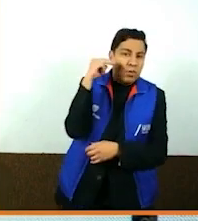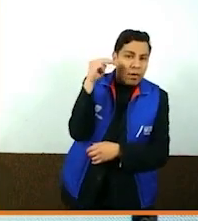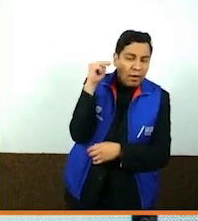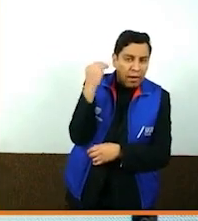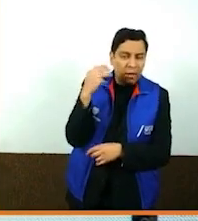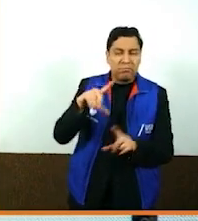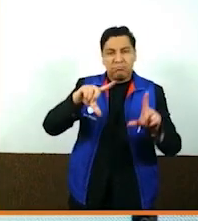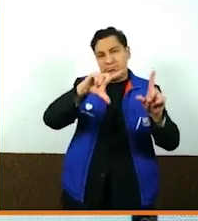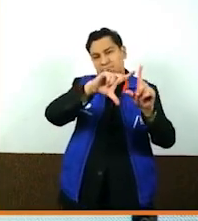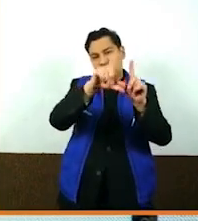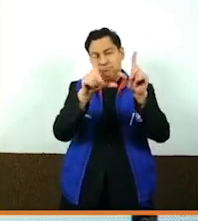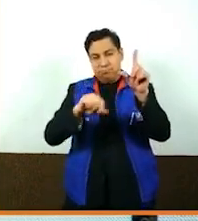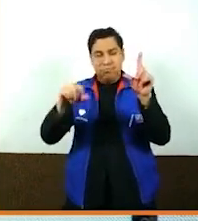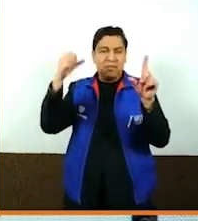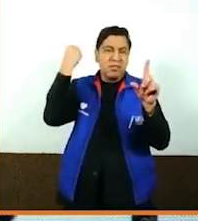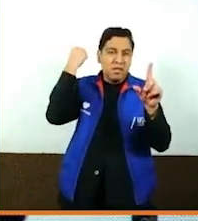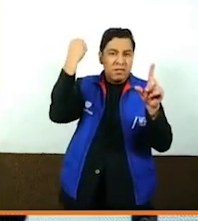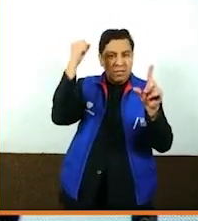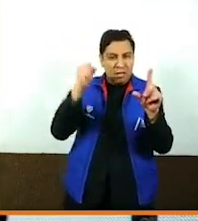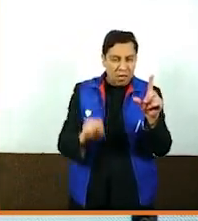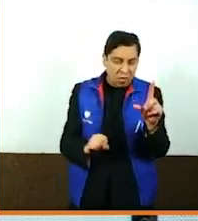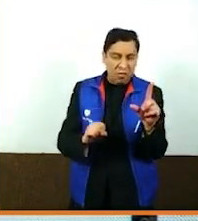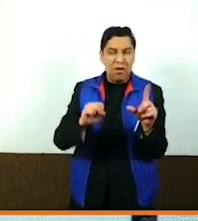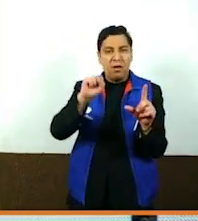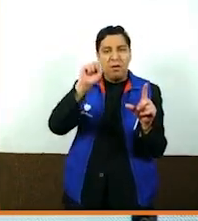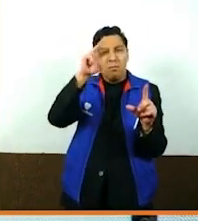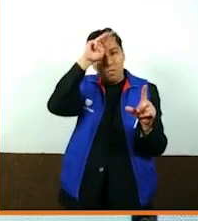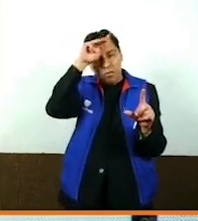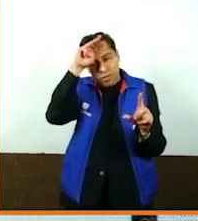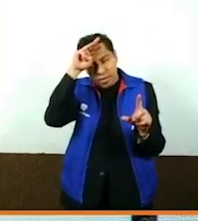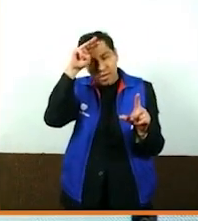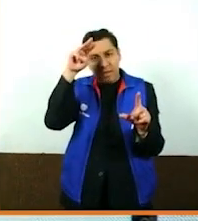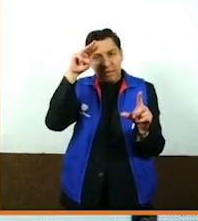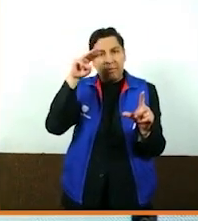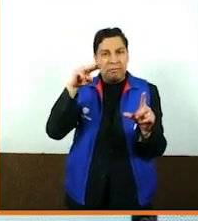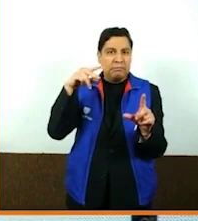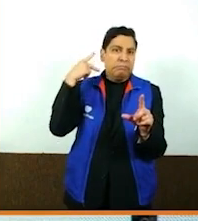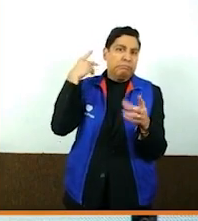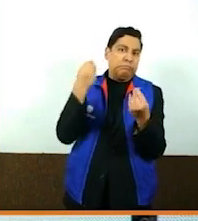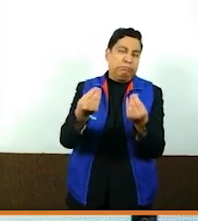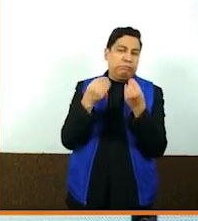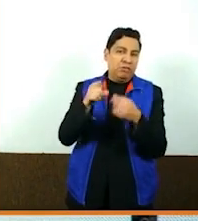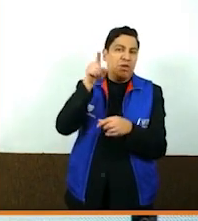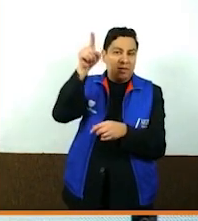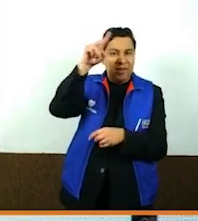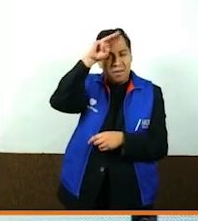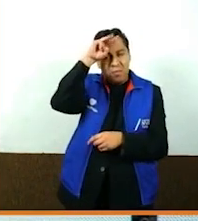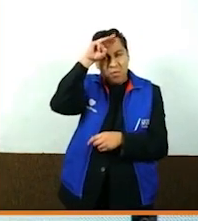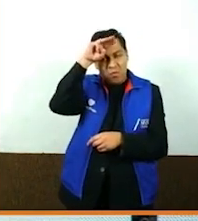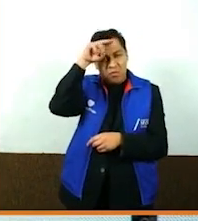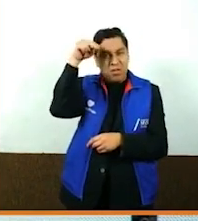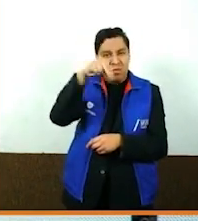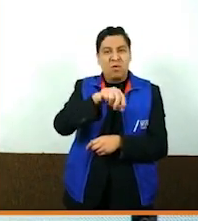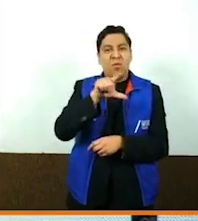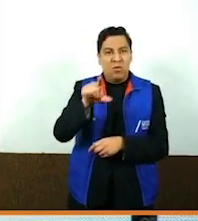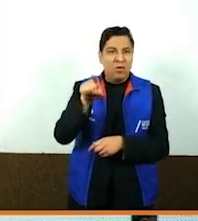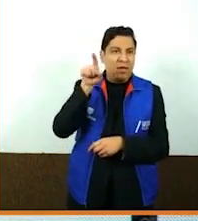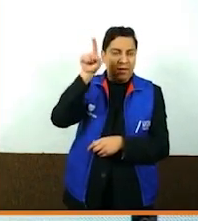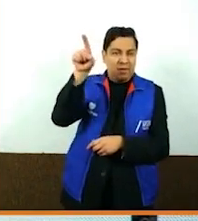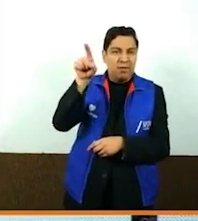entidades de Sinaloa, perdón, de Monterrey, casi la mitad de las empresas, no la mitad, pero una buena